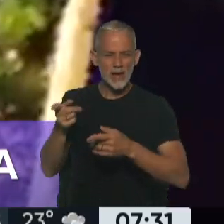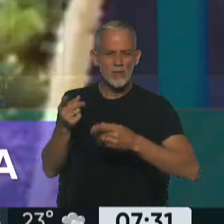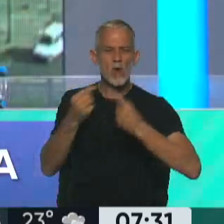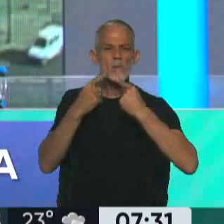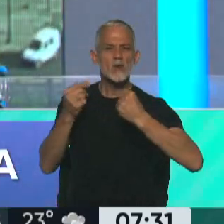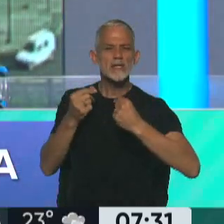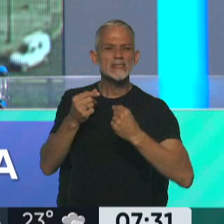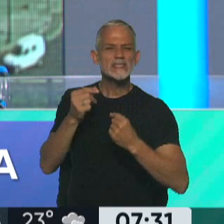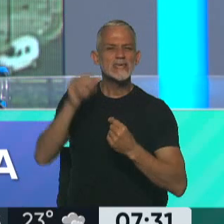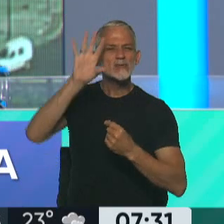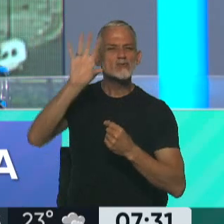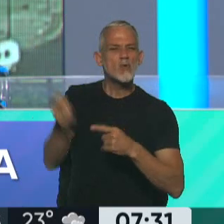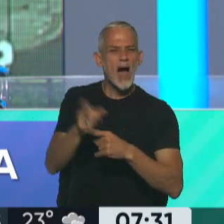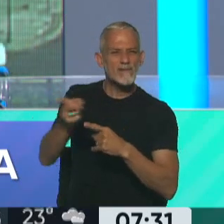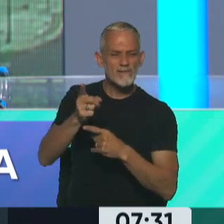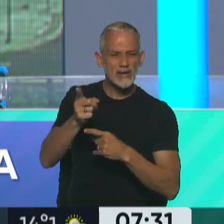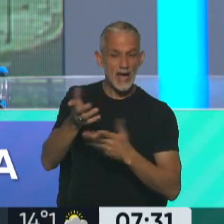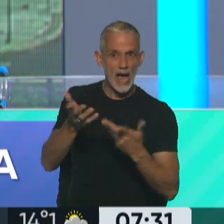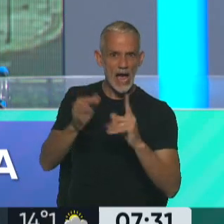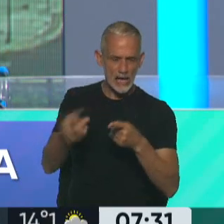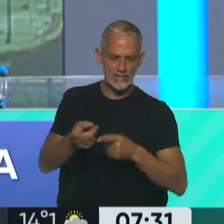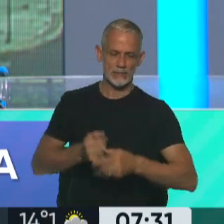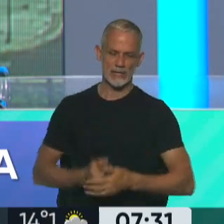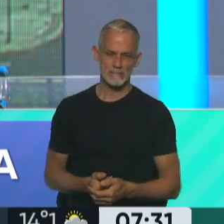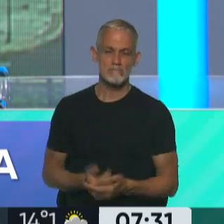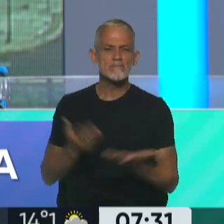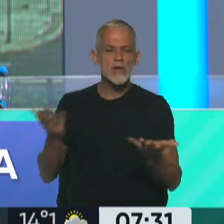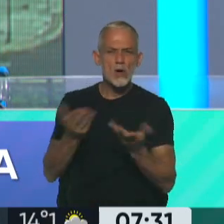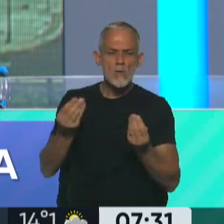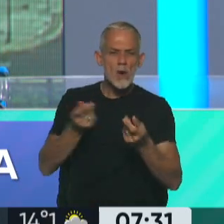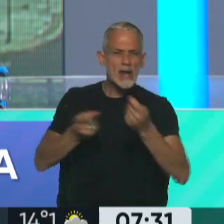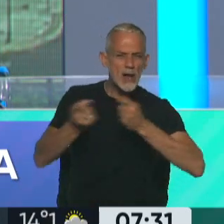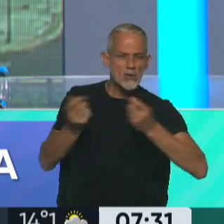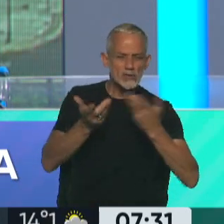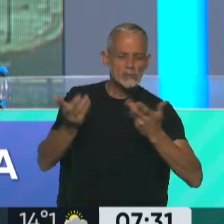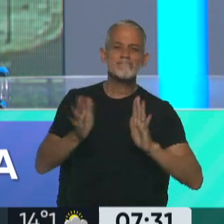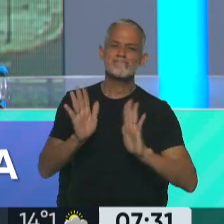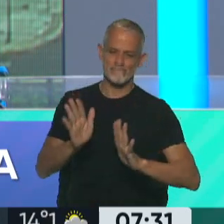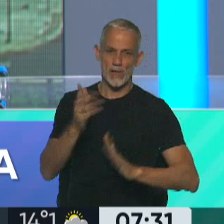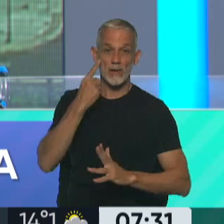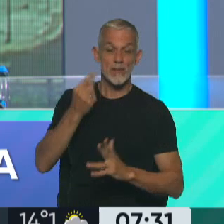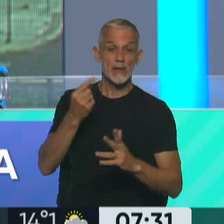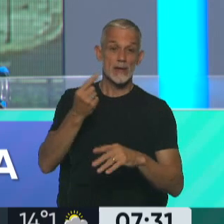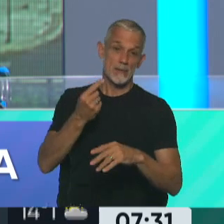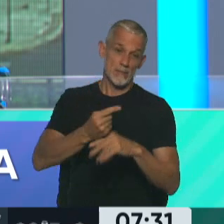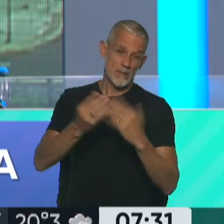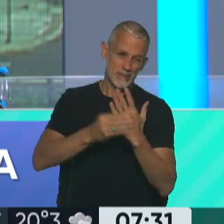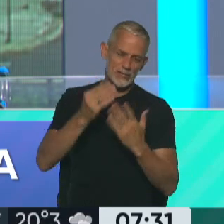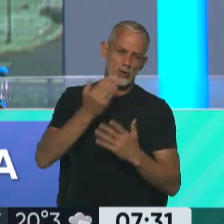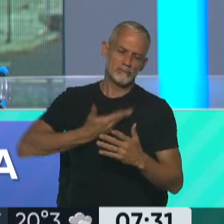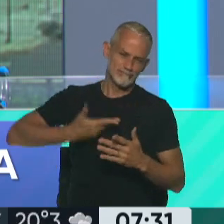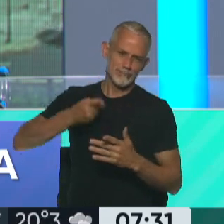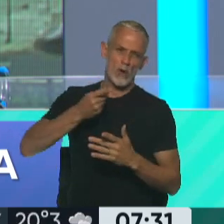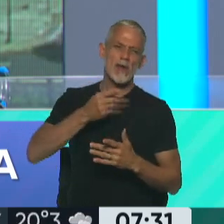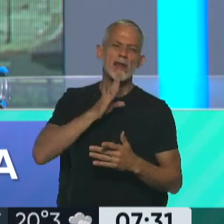protestas en Sudáfrica, no solamente en Europa. Pero lo que vos decís, ¿cómo está la negociación de esta parte? Bueno, Netanyahu lo que planteó,